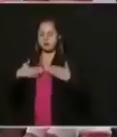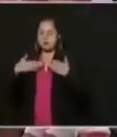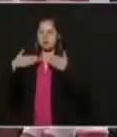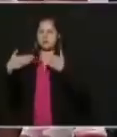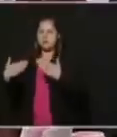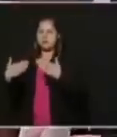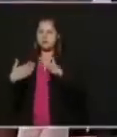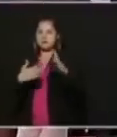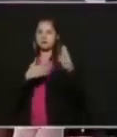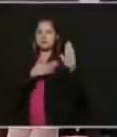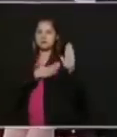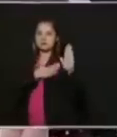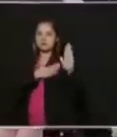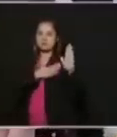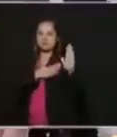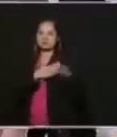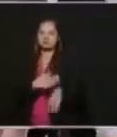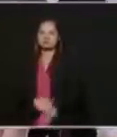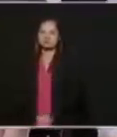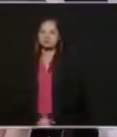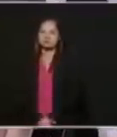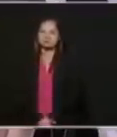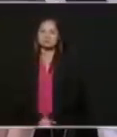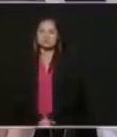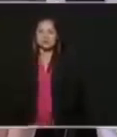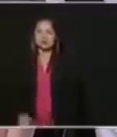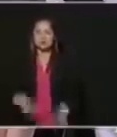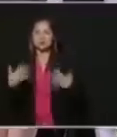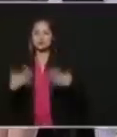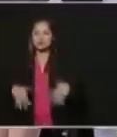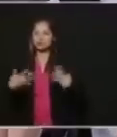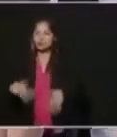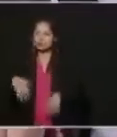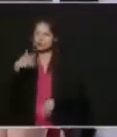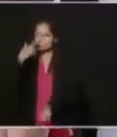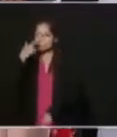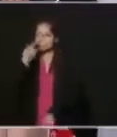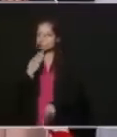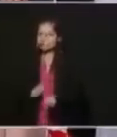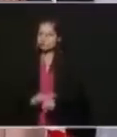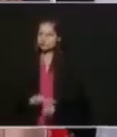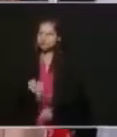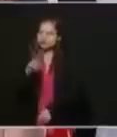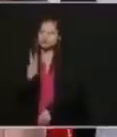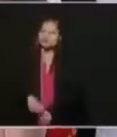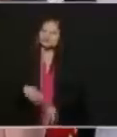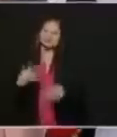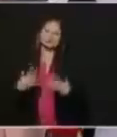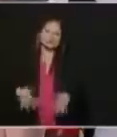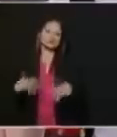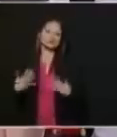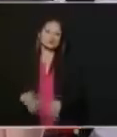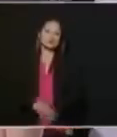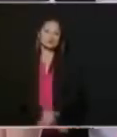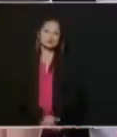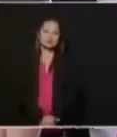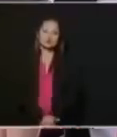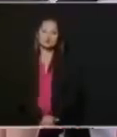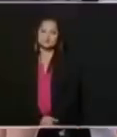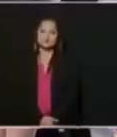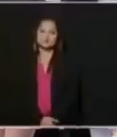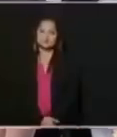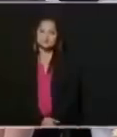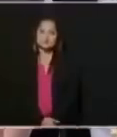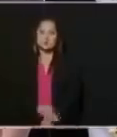compromiso. Pues qué responsabilidad, eso, sí. Esto verdaderamente... Y en este momento se le entrega